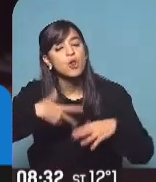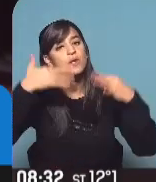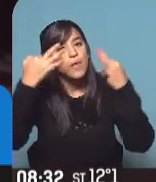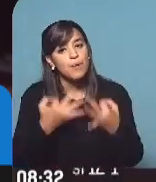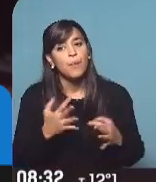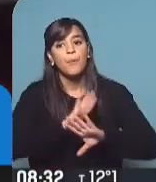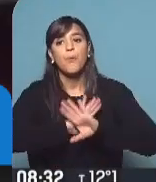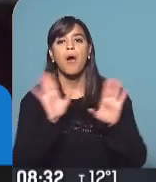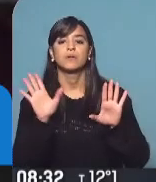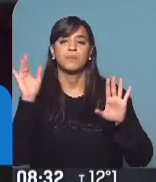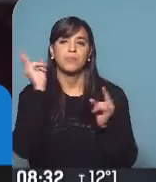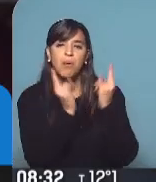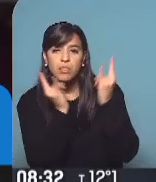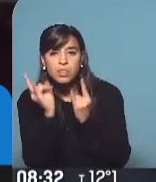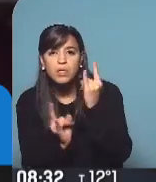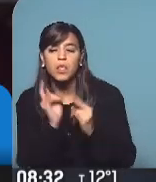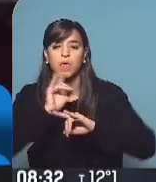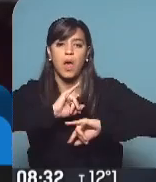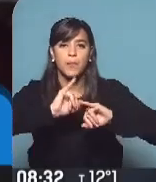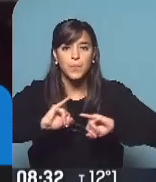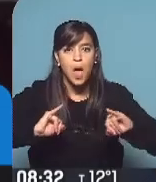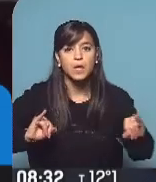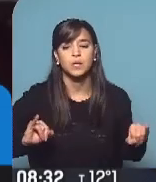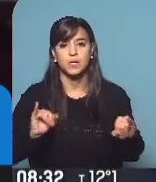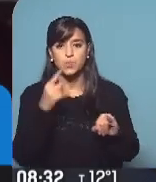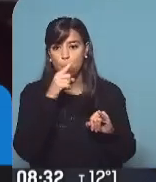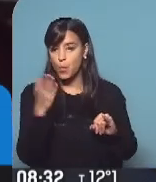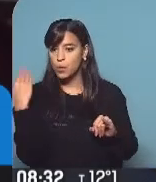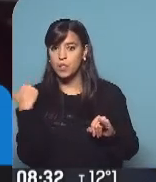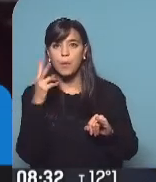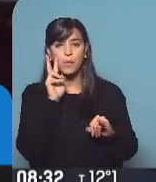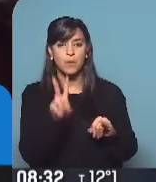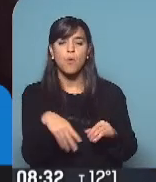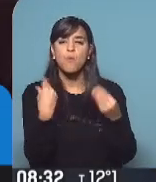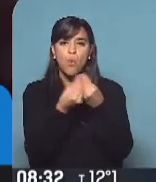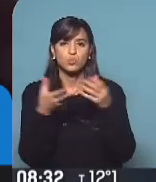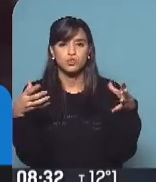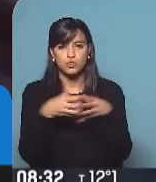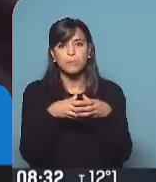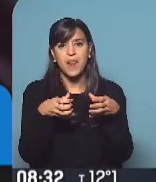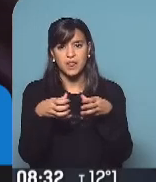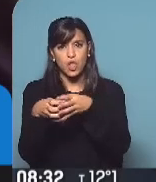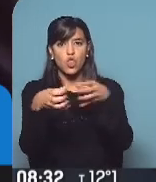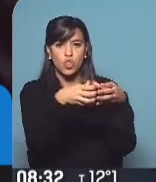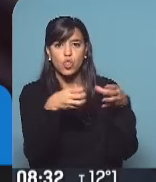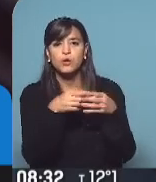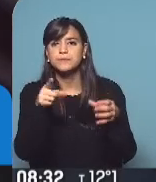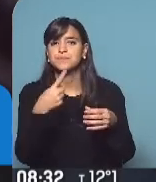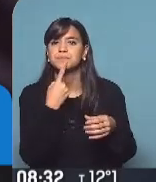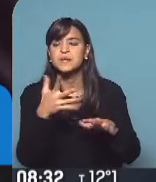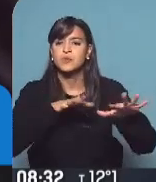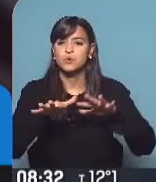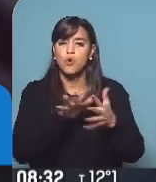terminar con la hipocresía de las últimas campañas donde hemos conocido en distintos partidos situaciones rayanas con la